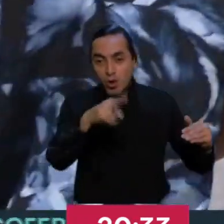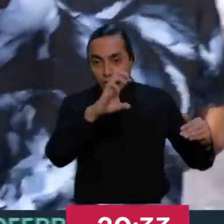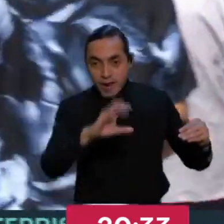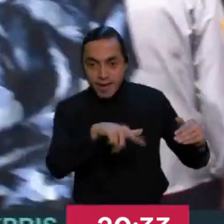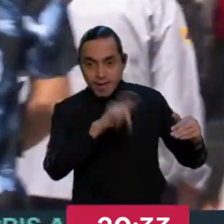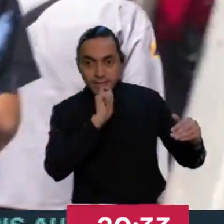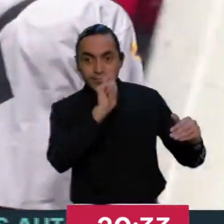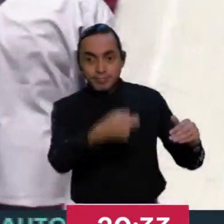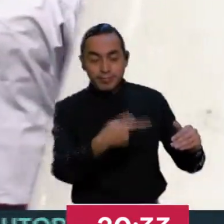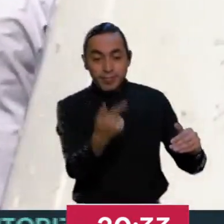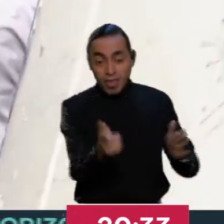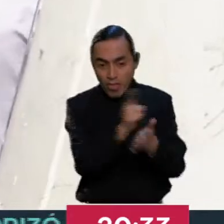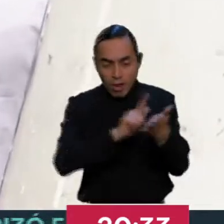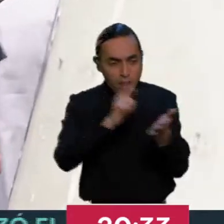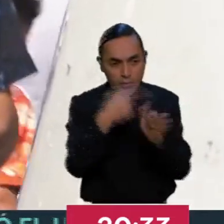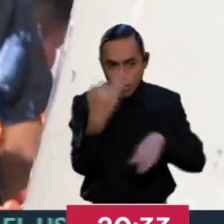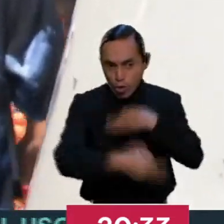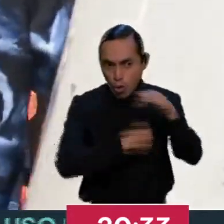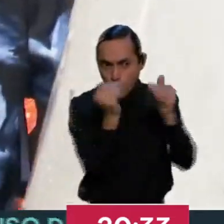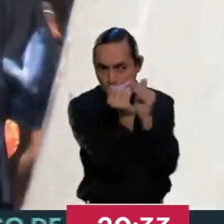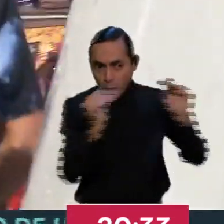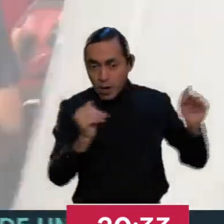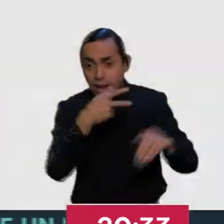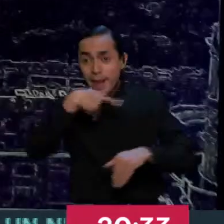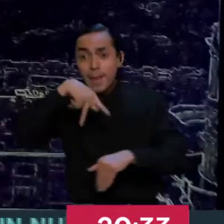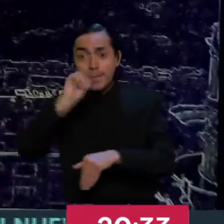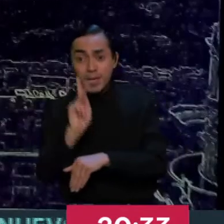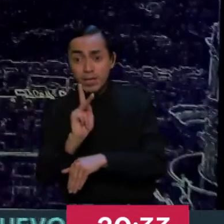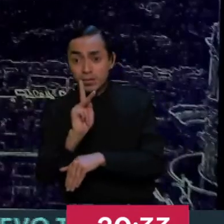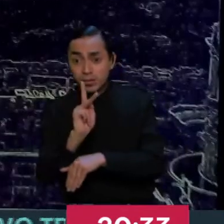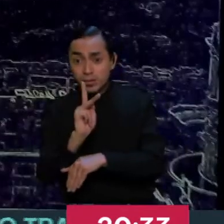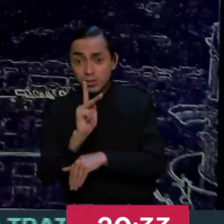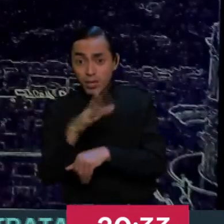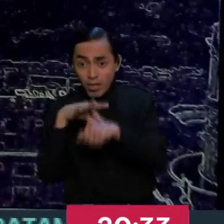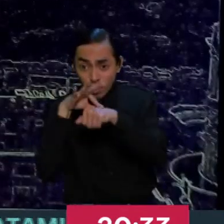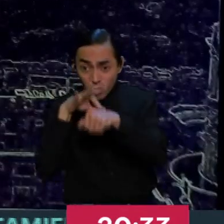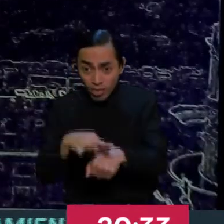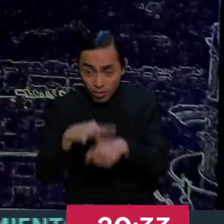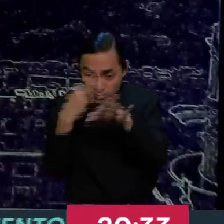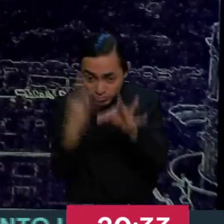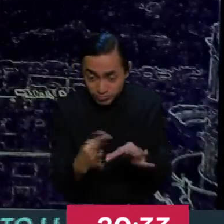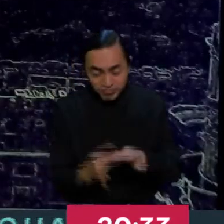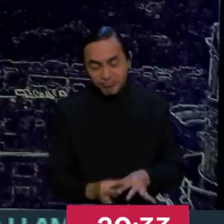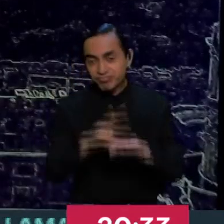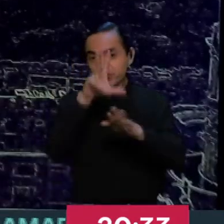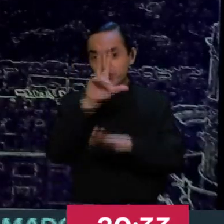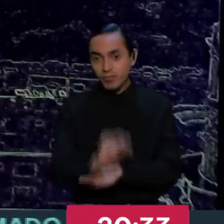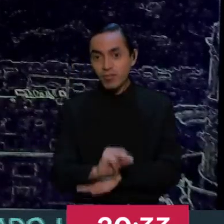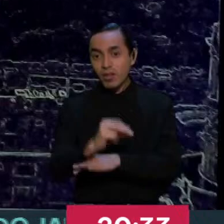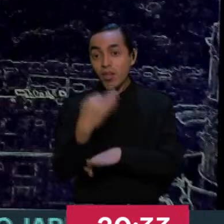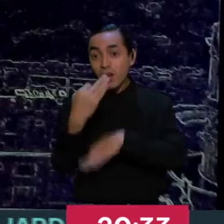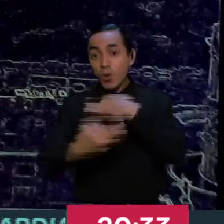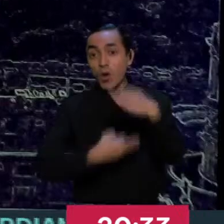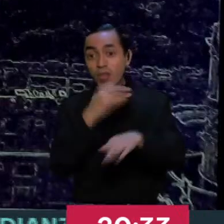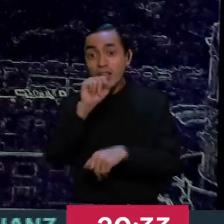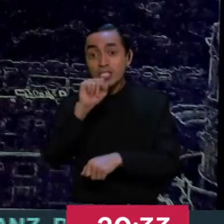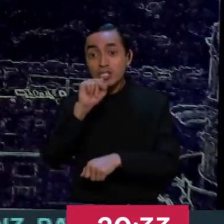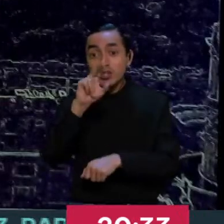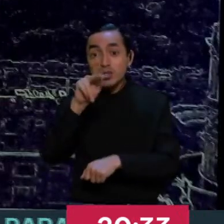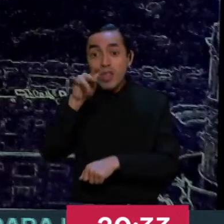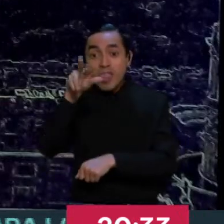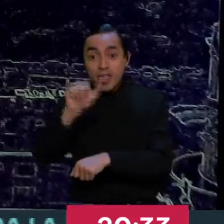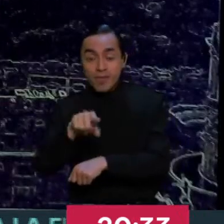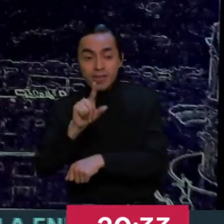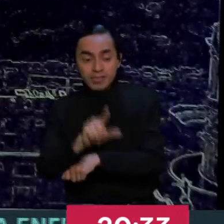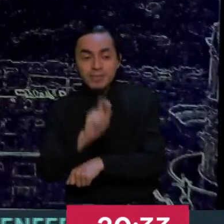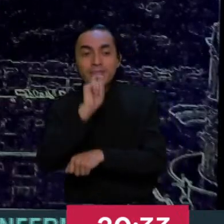decir que ante la ley todos somos iguales. Sin embargo, esto no necesariamente se traduce en los hechos. Y la igualdad sustantiva lo que busca es que esto se traduzca